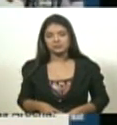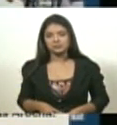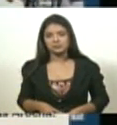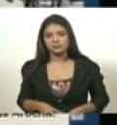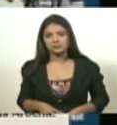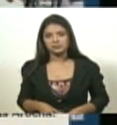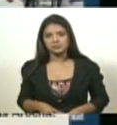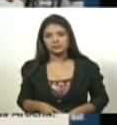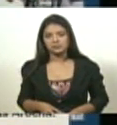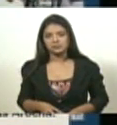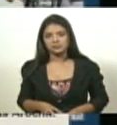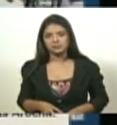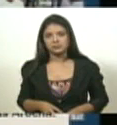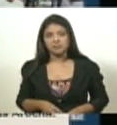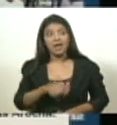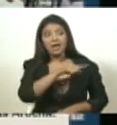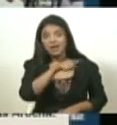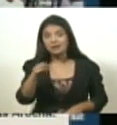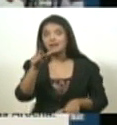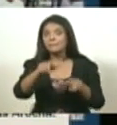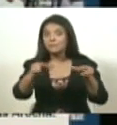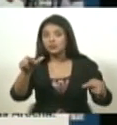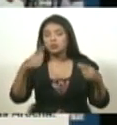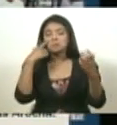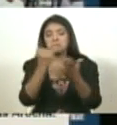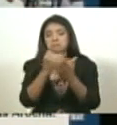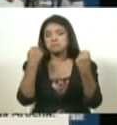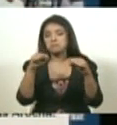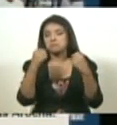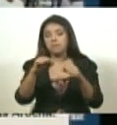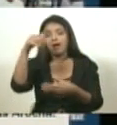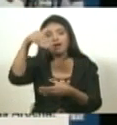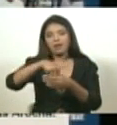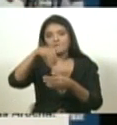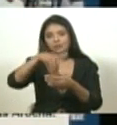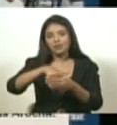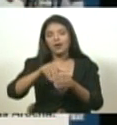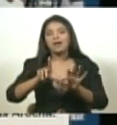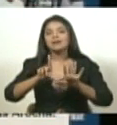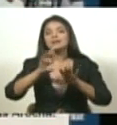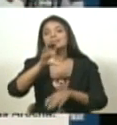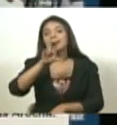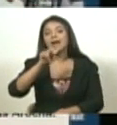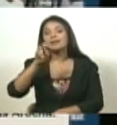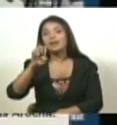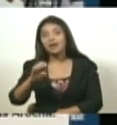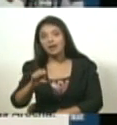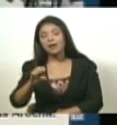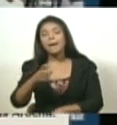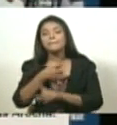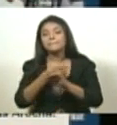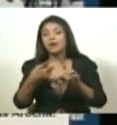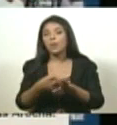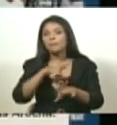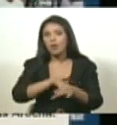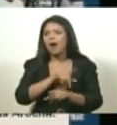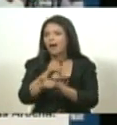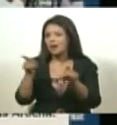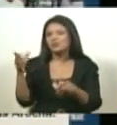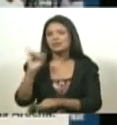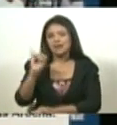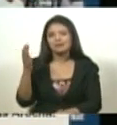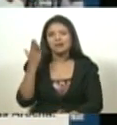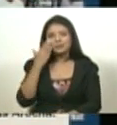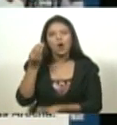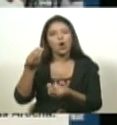que esa gente estaba en el ensayo electoral del CNE, pero lo peor es esto, que ellos ya sabían cómo iban a